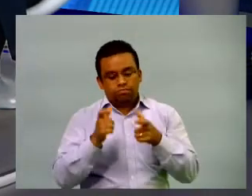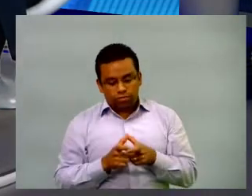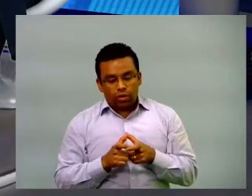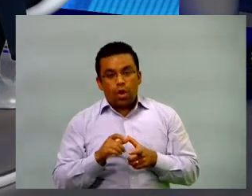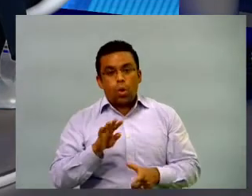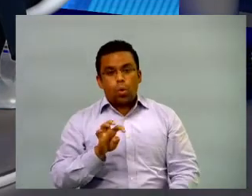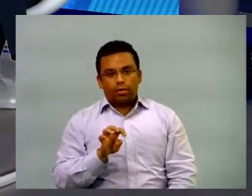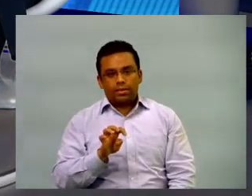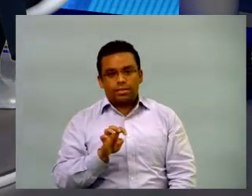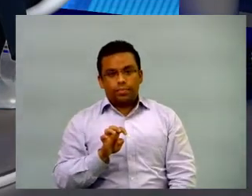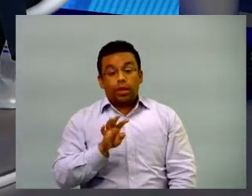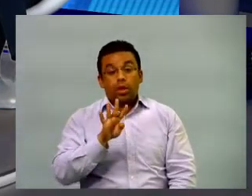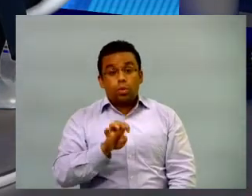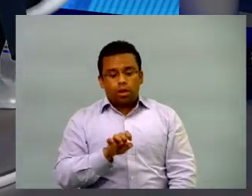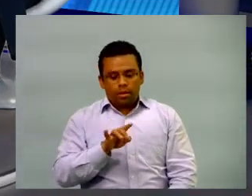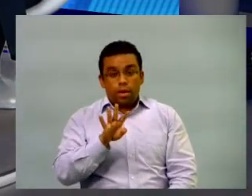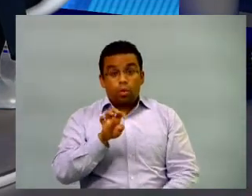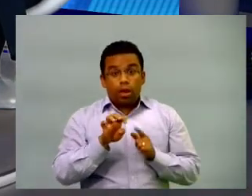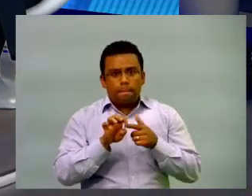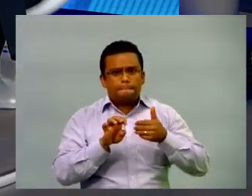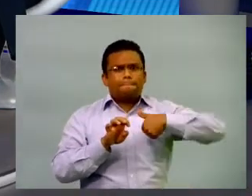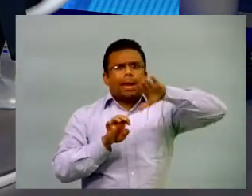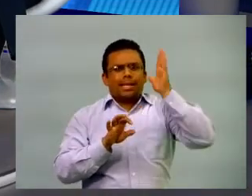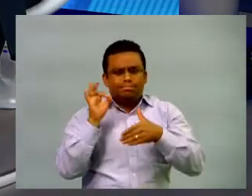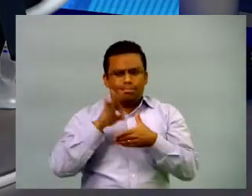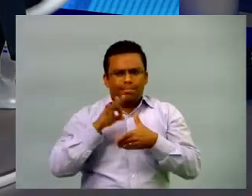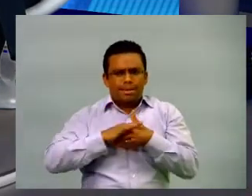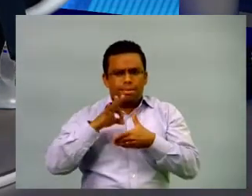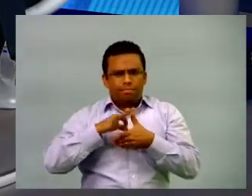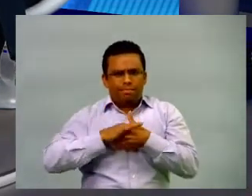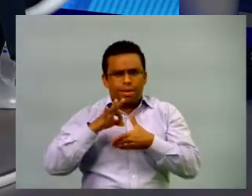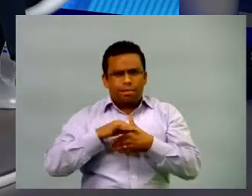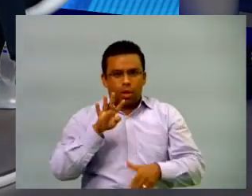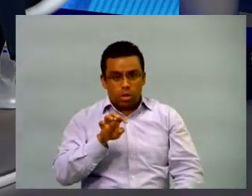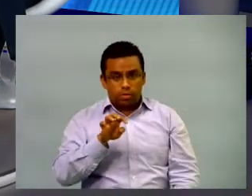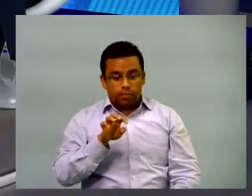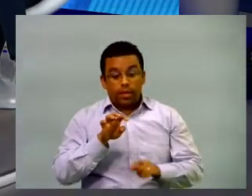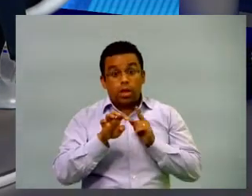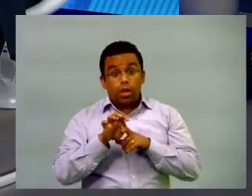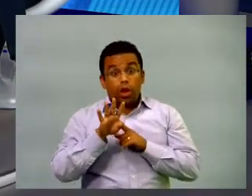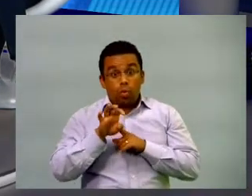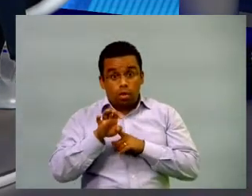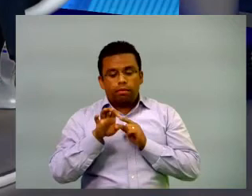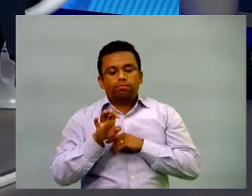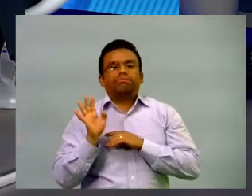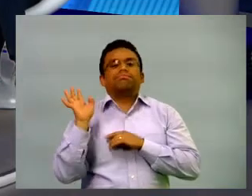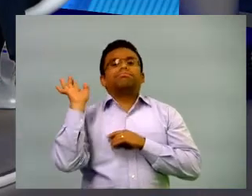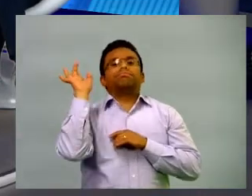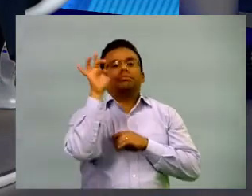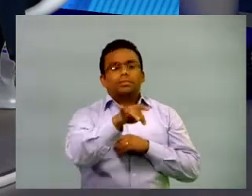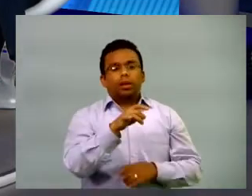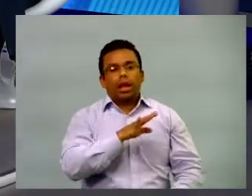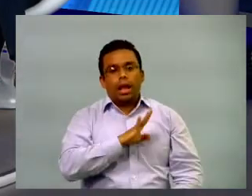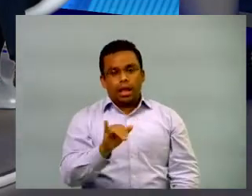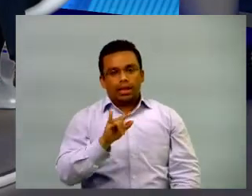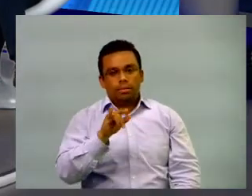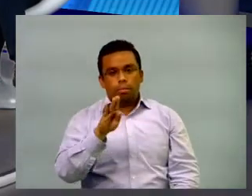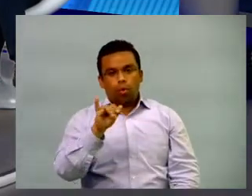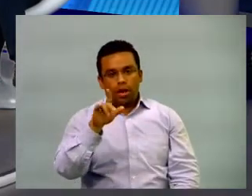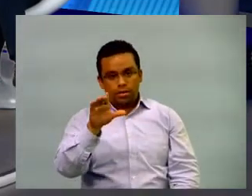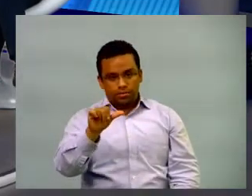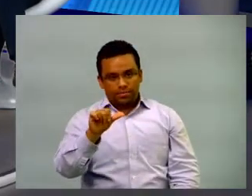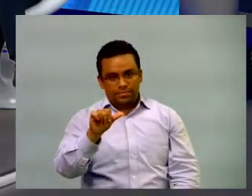fueron las más votadas por todos ustedes, y esas 9 experiencias van a ir a Buga. Contarles también, por ejemplo,